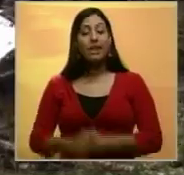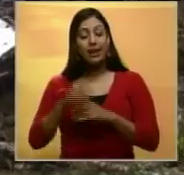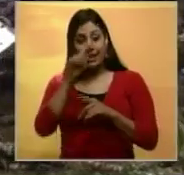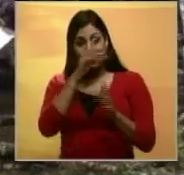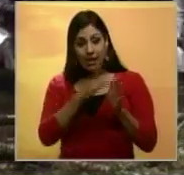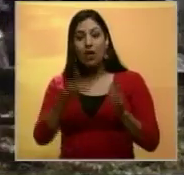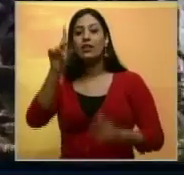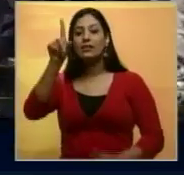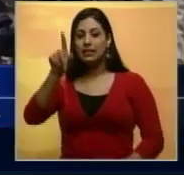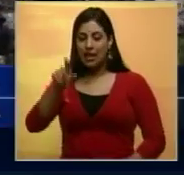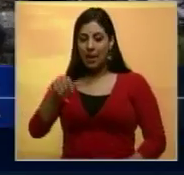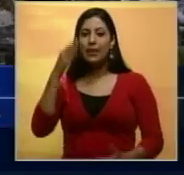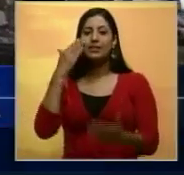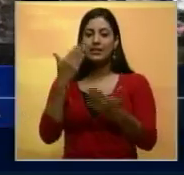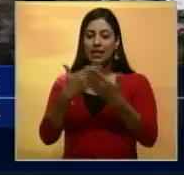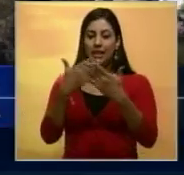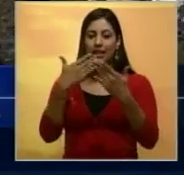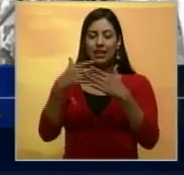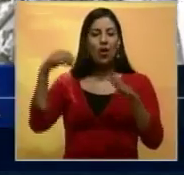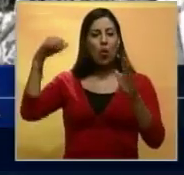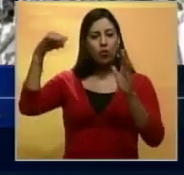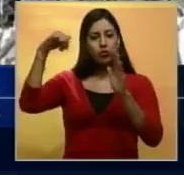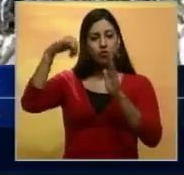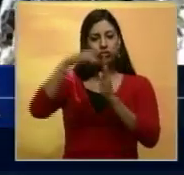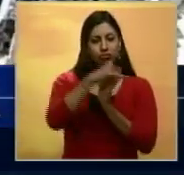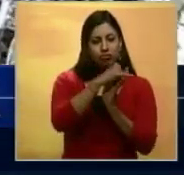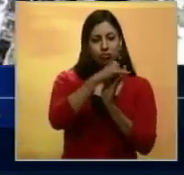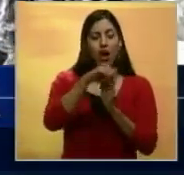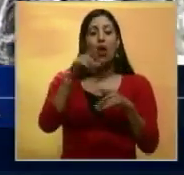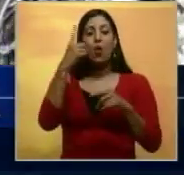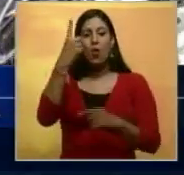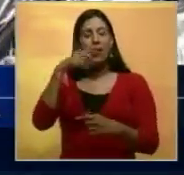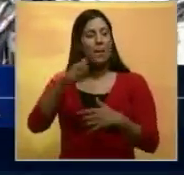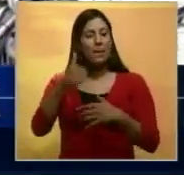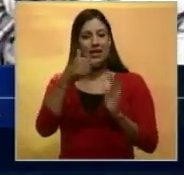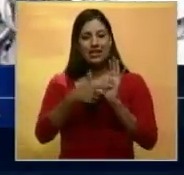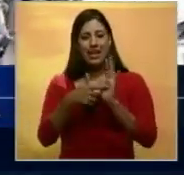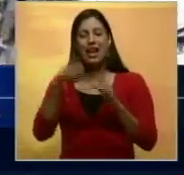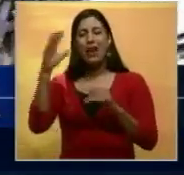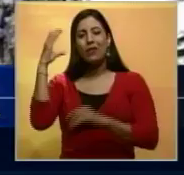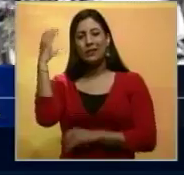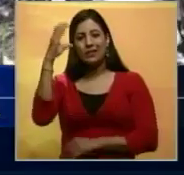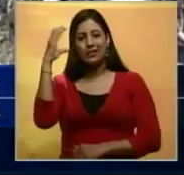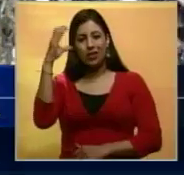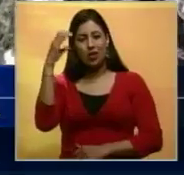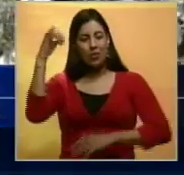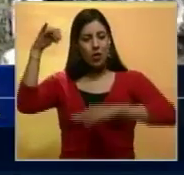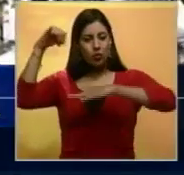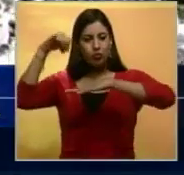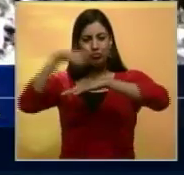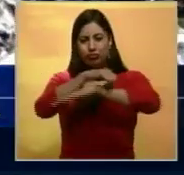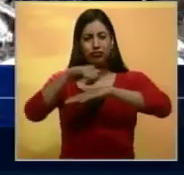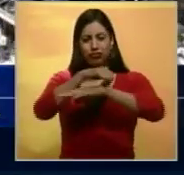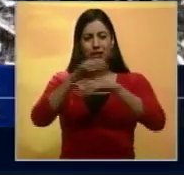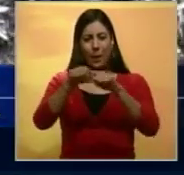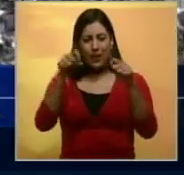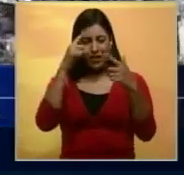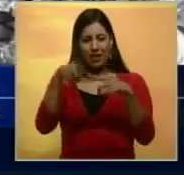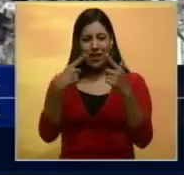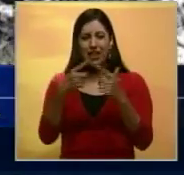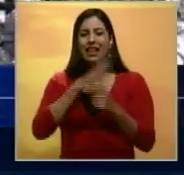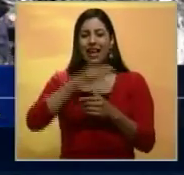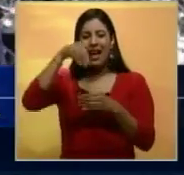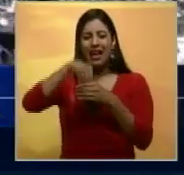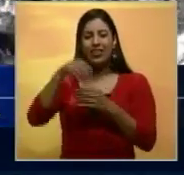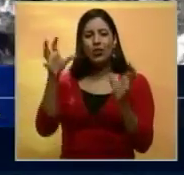Este año también fue testigo de accidentes aéreos. Uno de ellos fue la tragedia del Chapecoense, el vuelo de la aerolínea Lamia que trasladaba